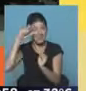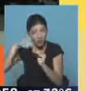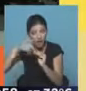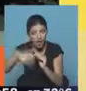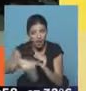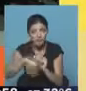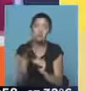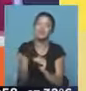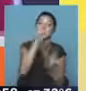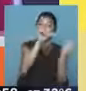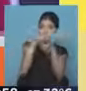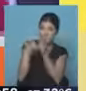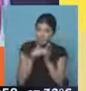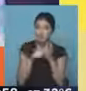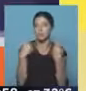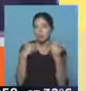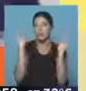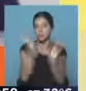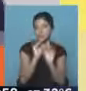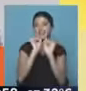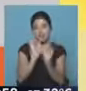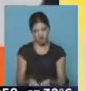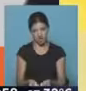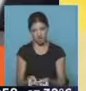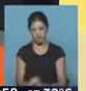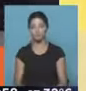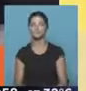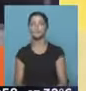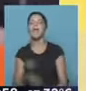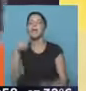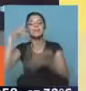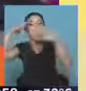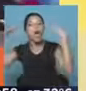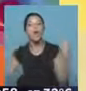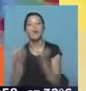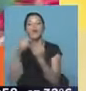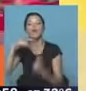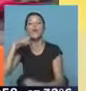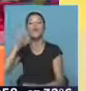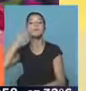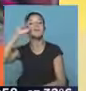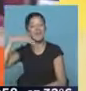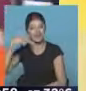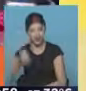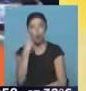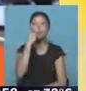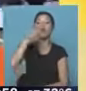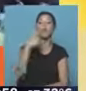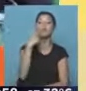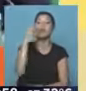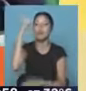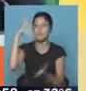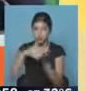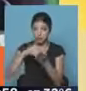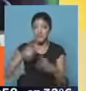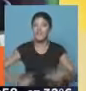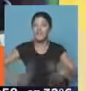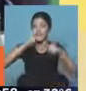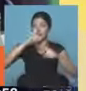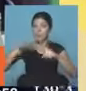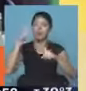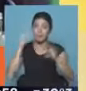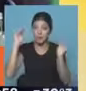otras naciones exportadoras hagan lo mismo. Lo que se acordó en Viena es bajar la producción en 1,2 millones de barriles diarios. La condición para